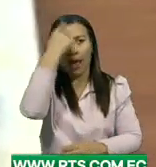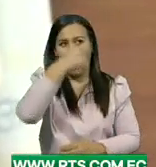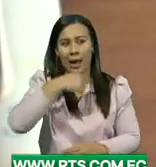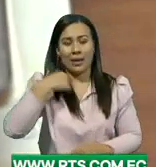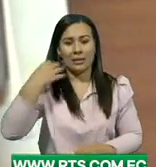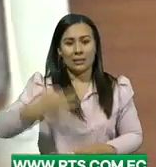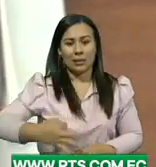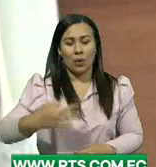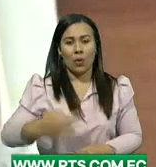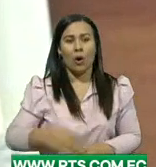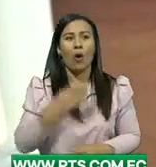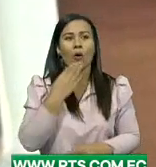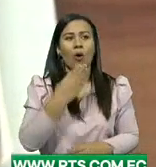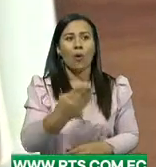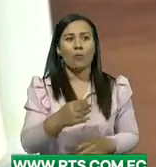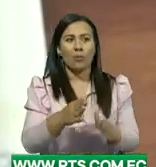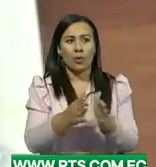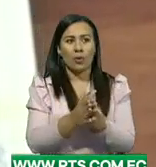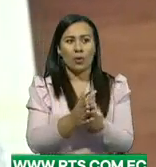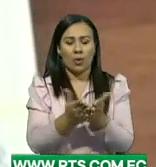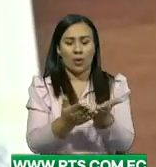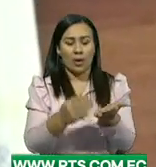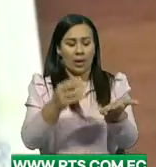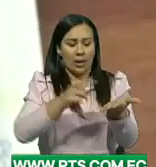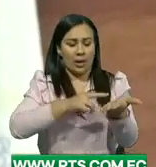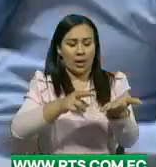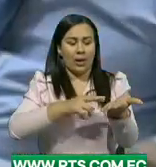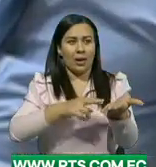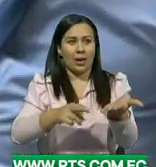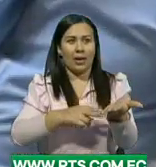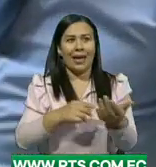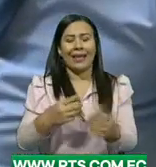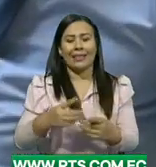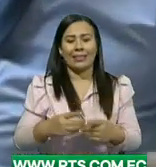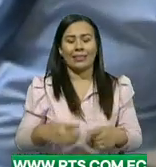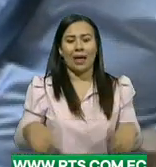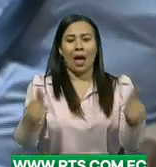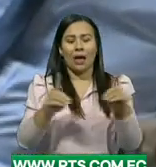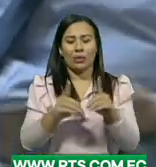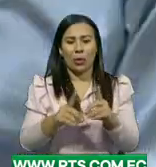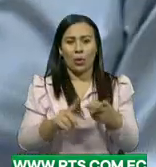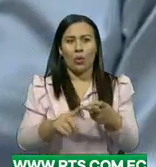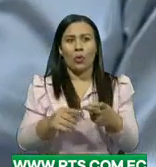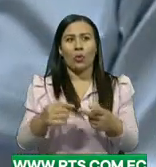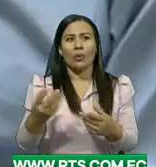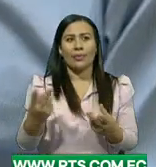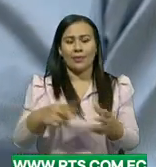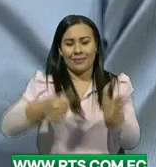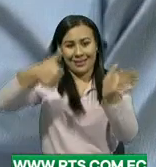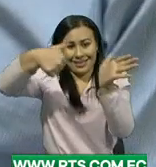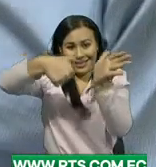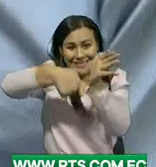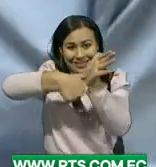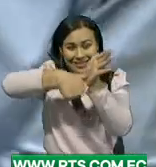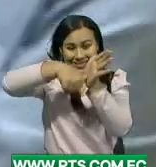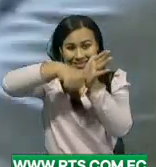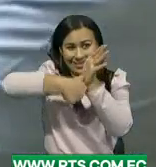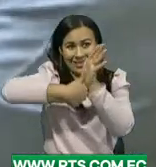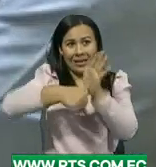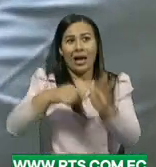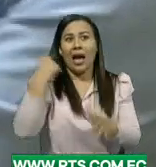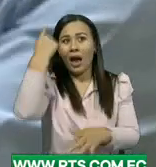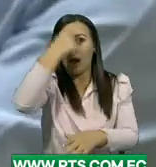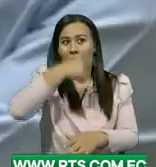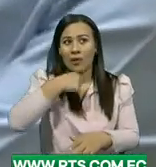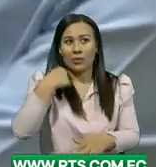de los solicitantes por medio de la validación de los datos demográficos, así como de los factores biométricos, que es la huella y